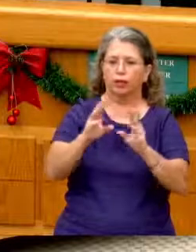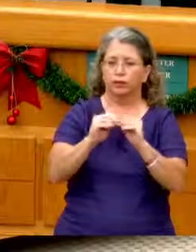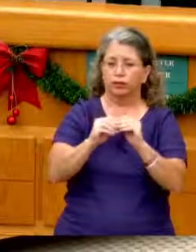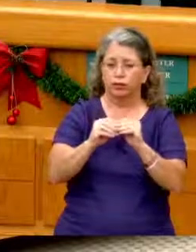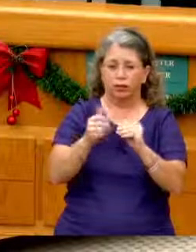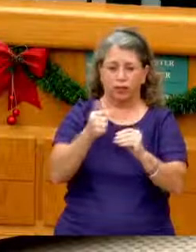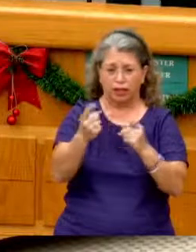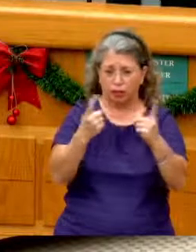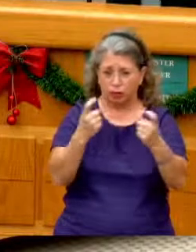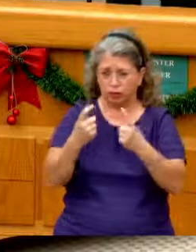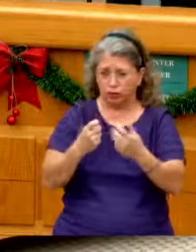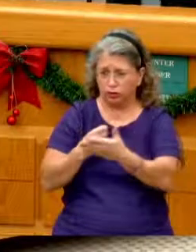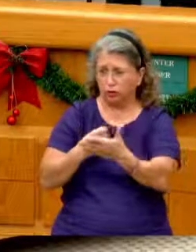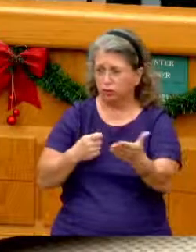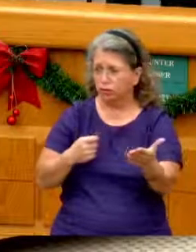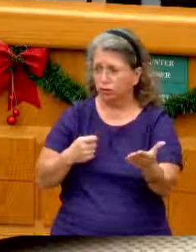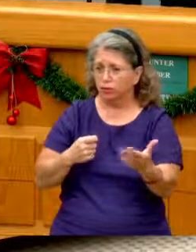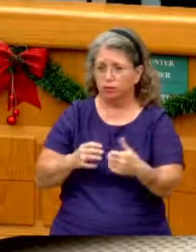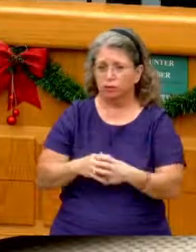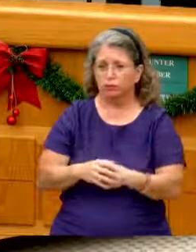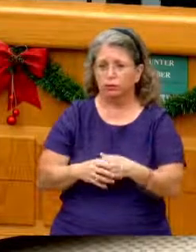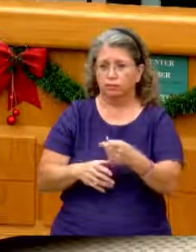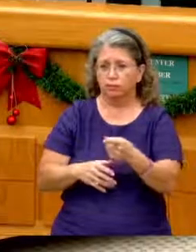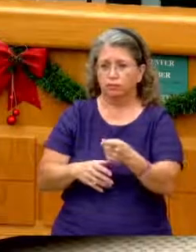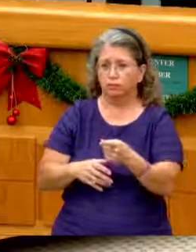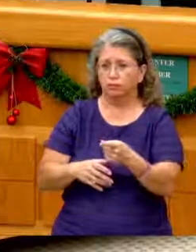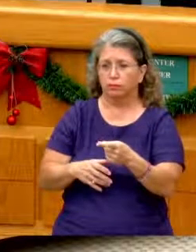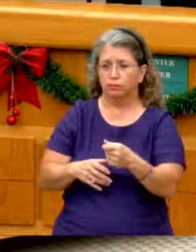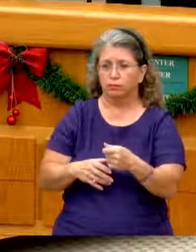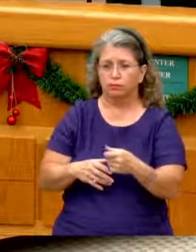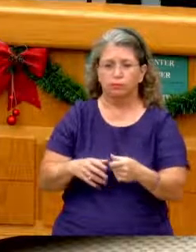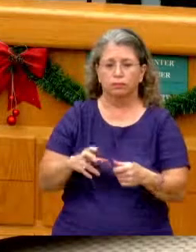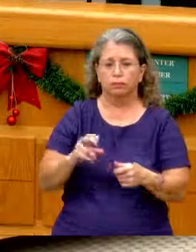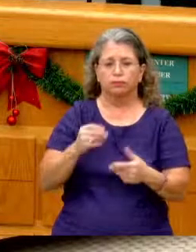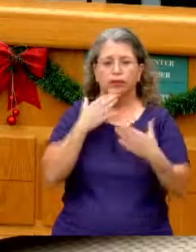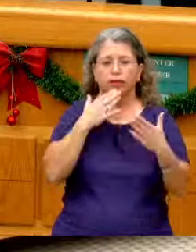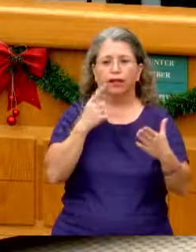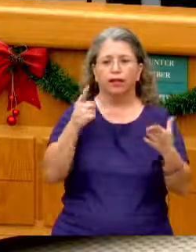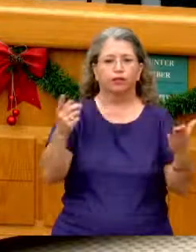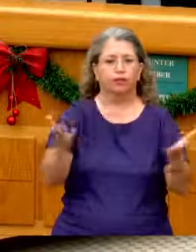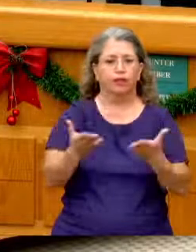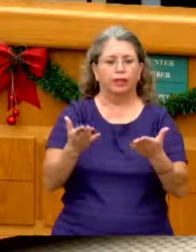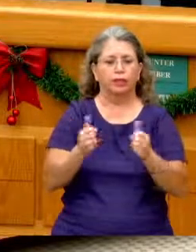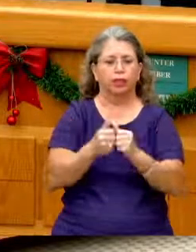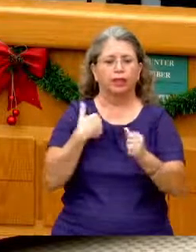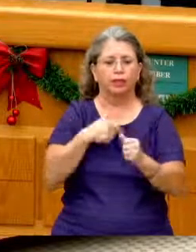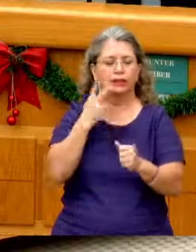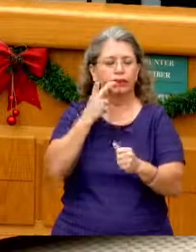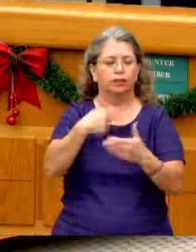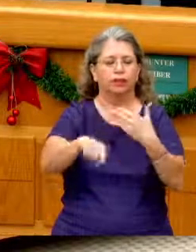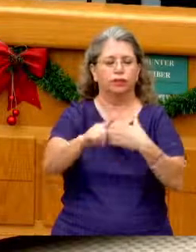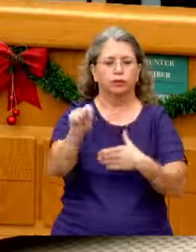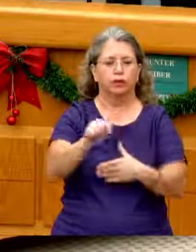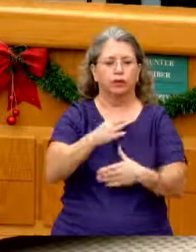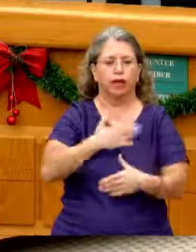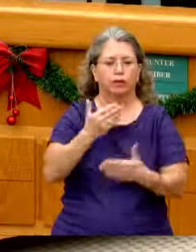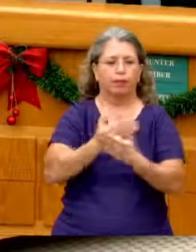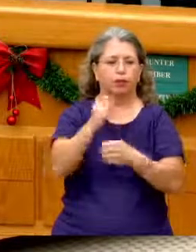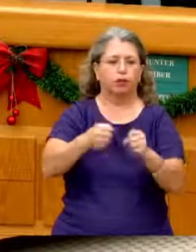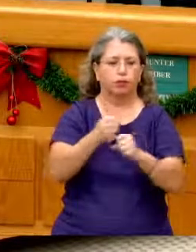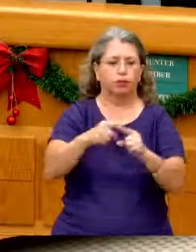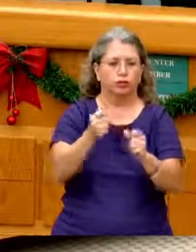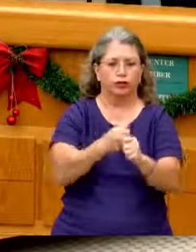questions? No. Thank you for being here with us, and we will see you next Tuesday. Happy New Year to everyone.